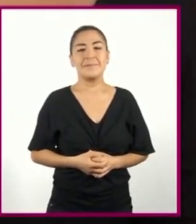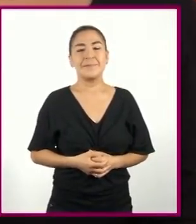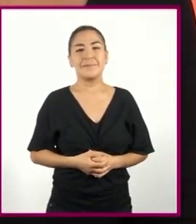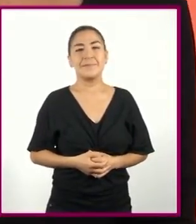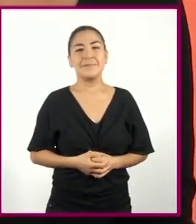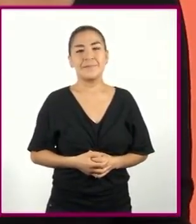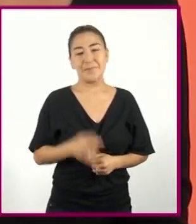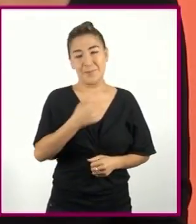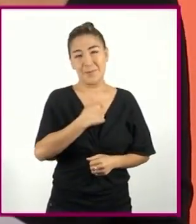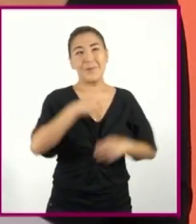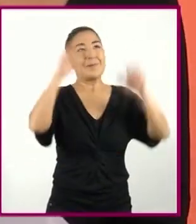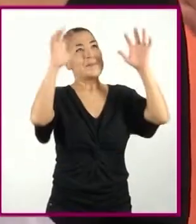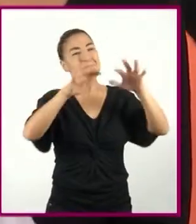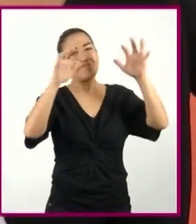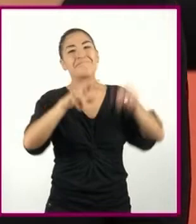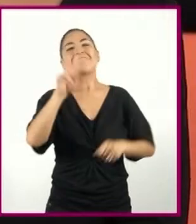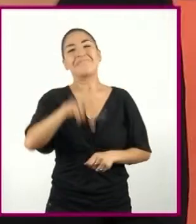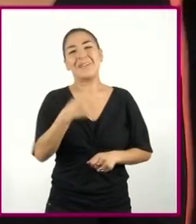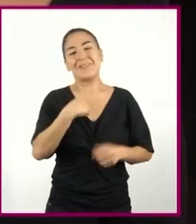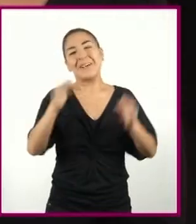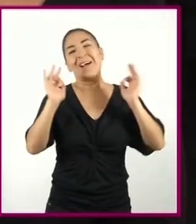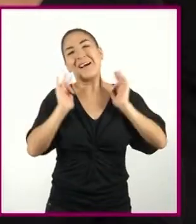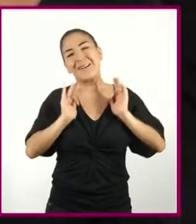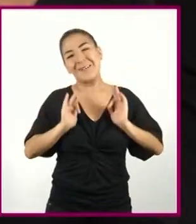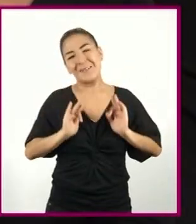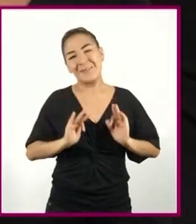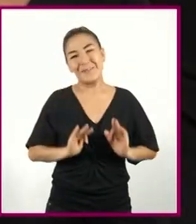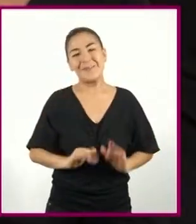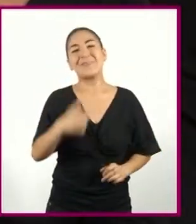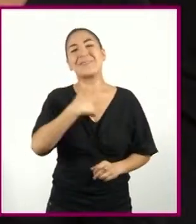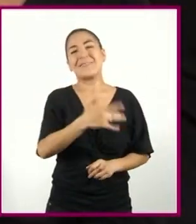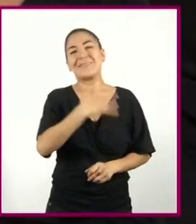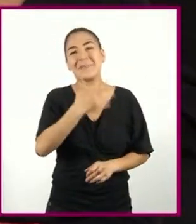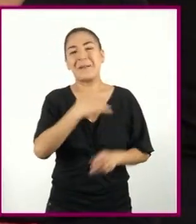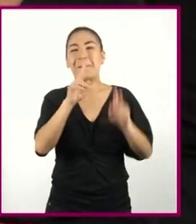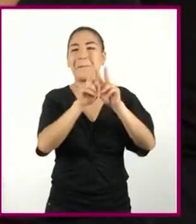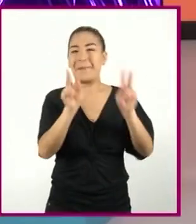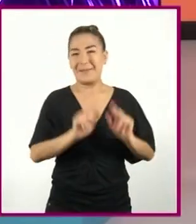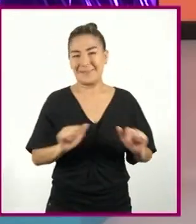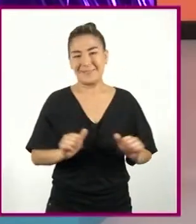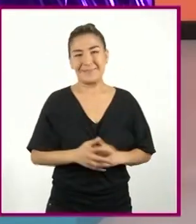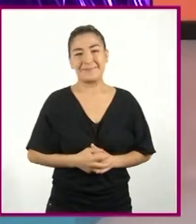A mí me relaja y me hace sentir mucha paz.